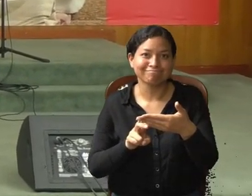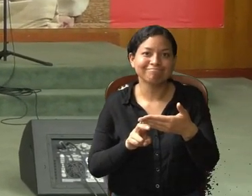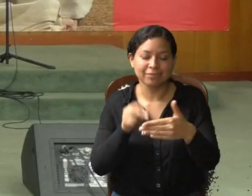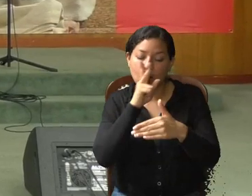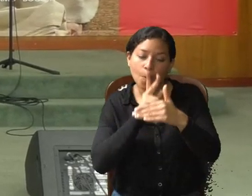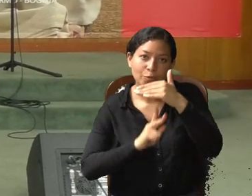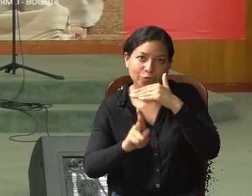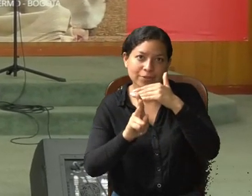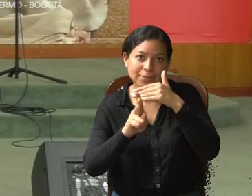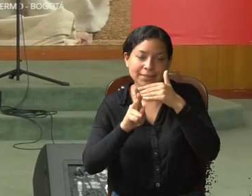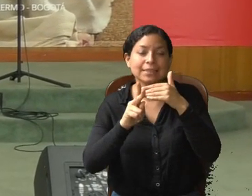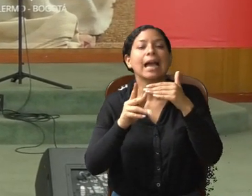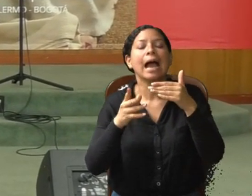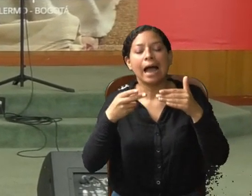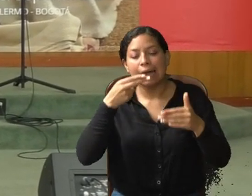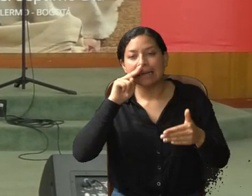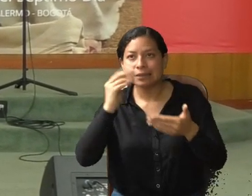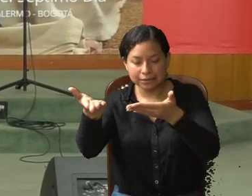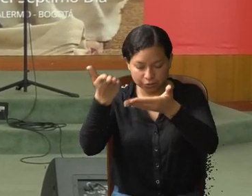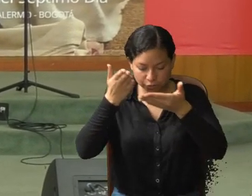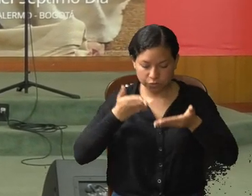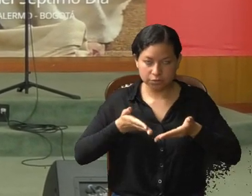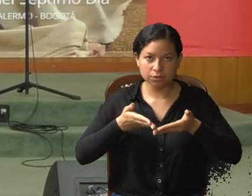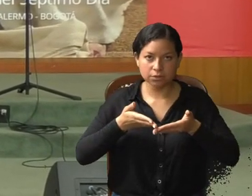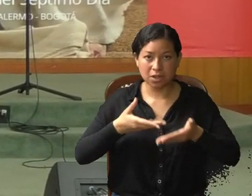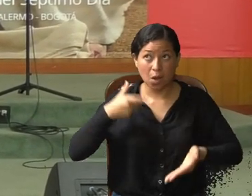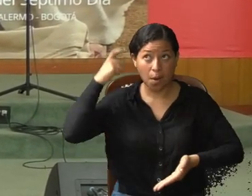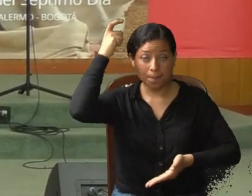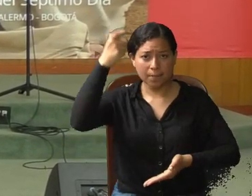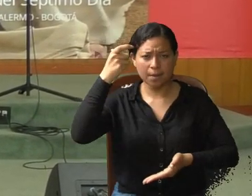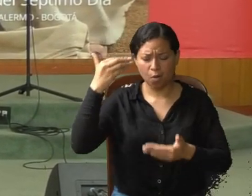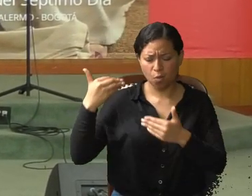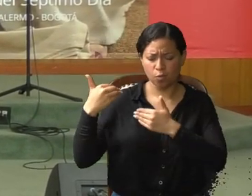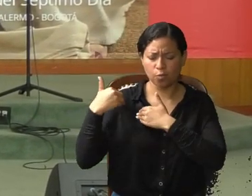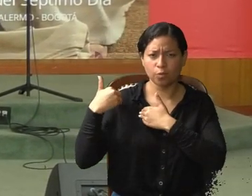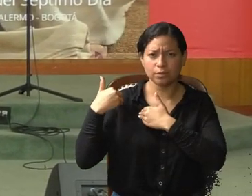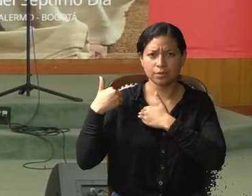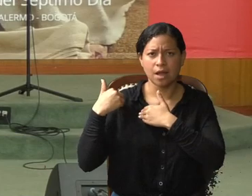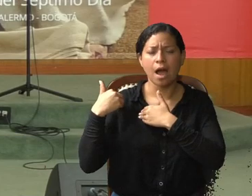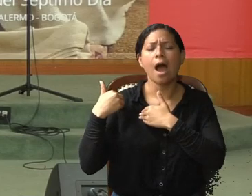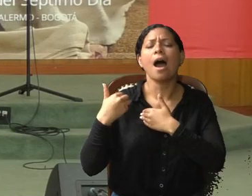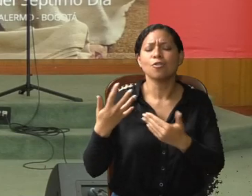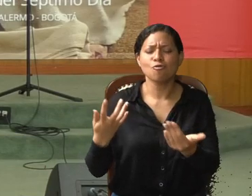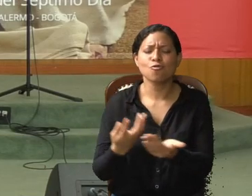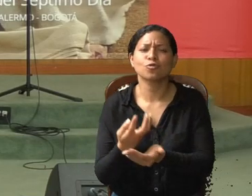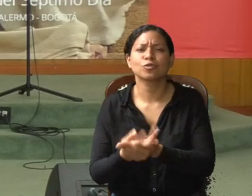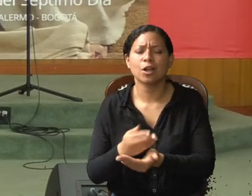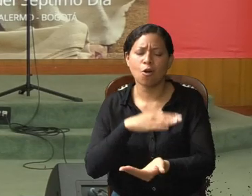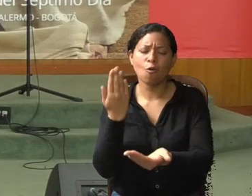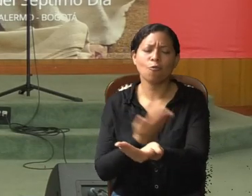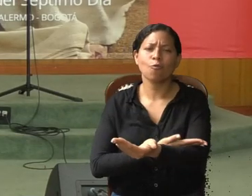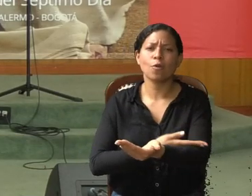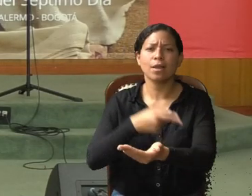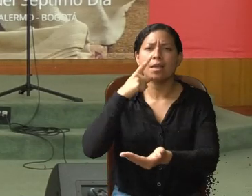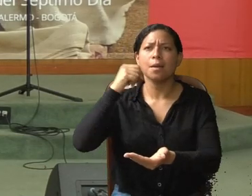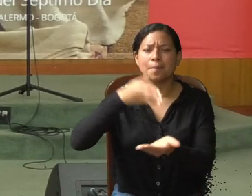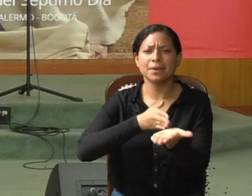nos es dado, y el principado sobre su hombro se llamará su nombre, admirable consejero, Dios fuerte, Padre eterno, príncipe de